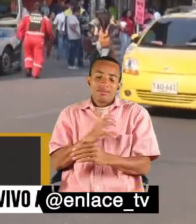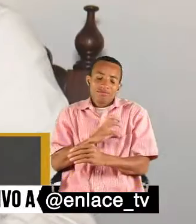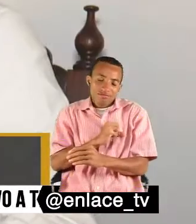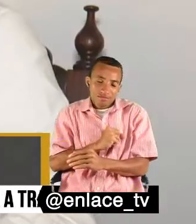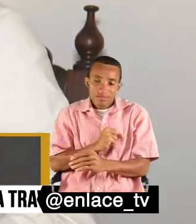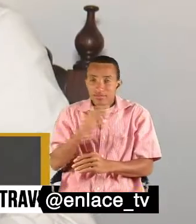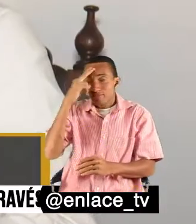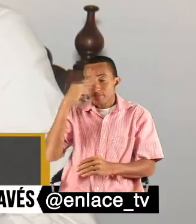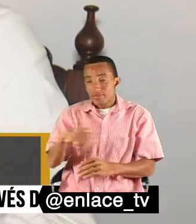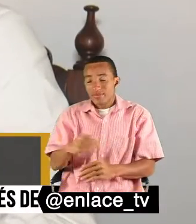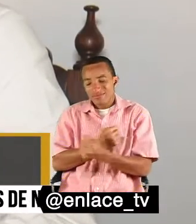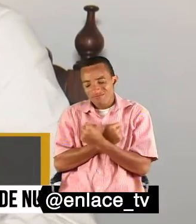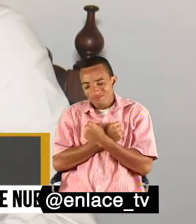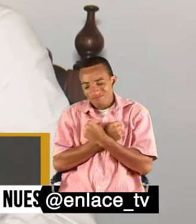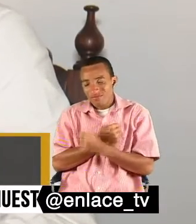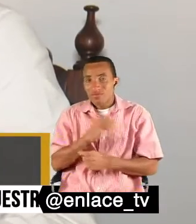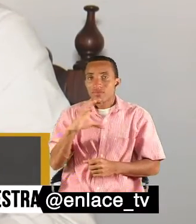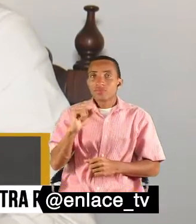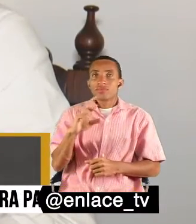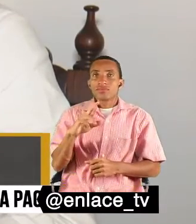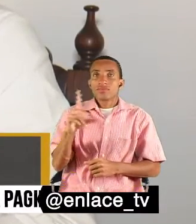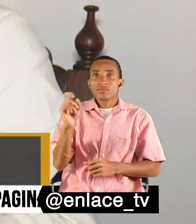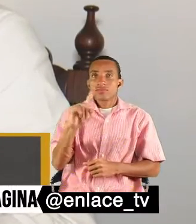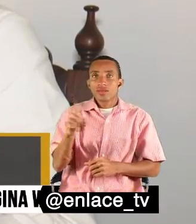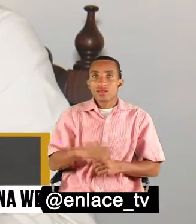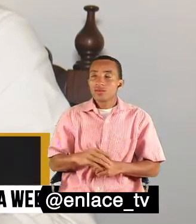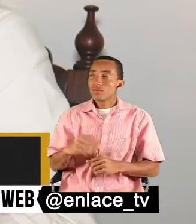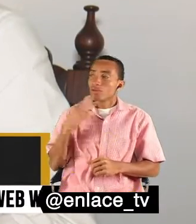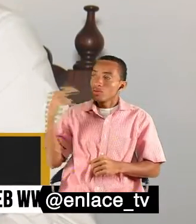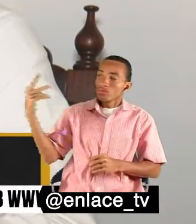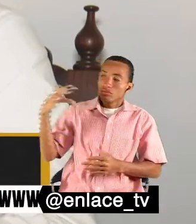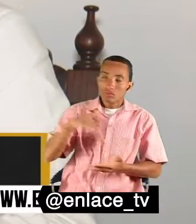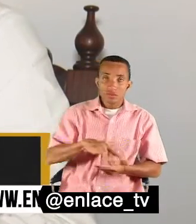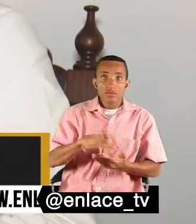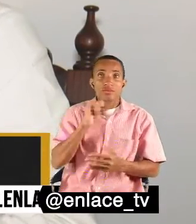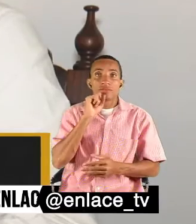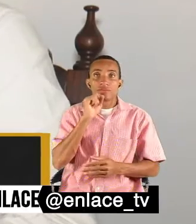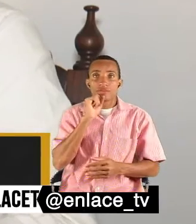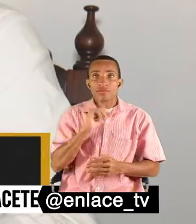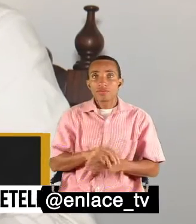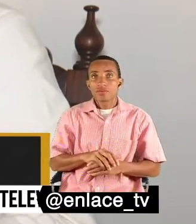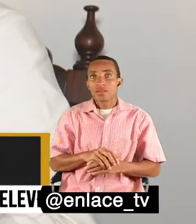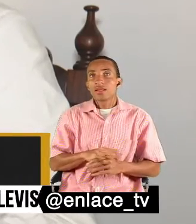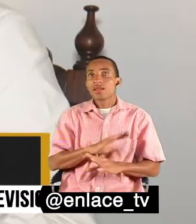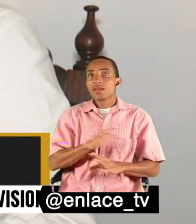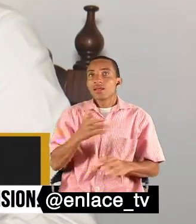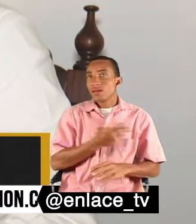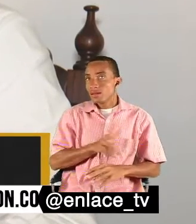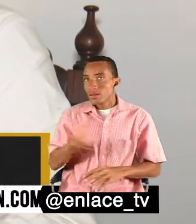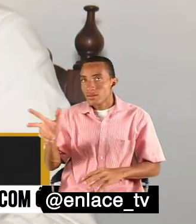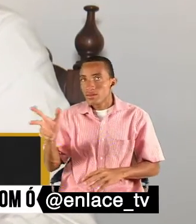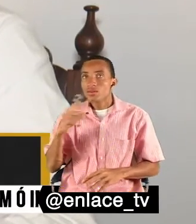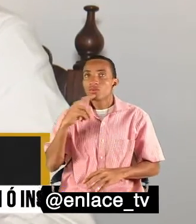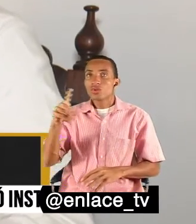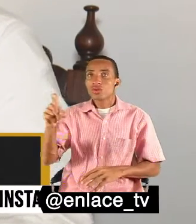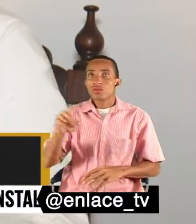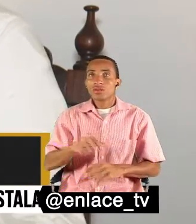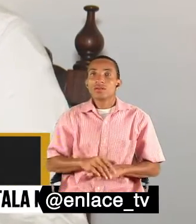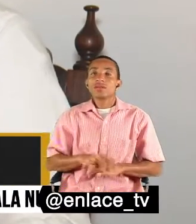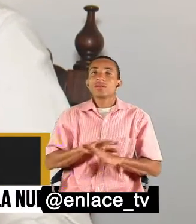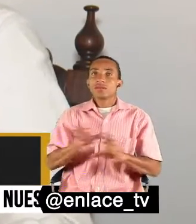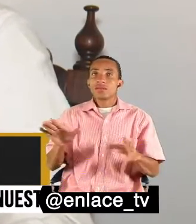Andrés. Venía para acá, para Barranca, a hacer una vuelta, una gestión que tenía pendiente y regresaba esa misma tarde a Bucaramanga y él haría